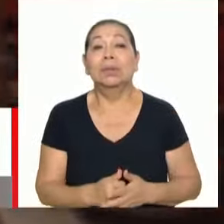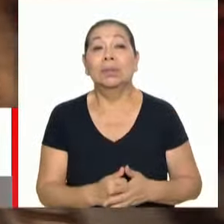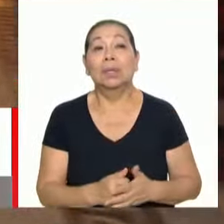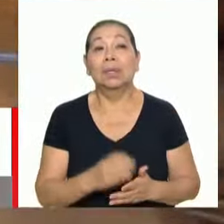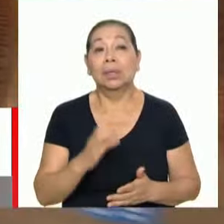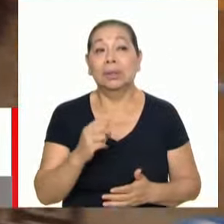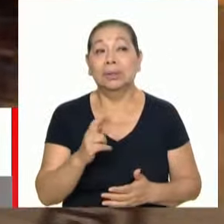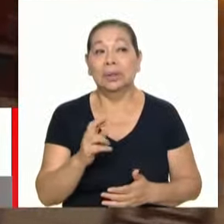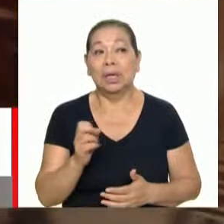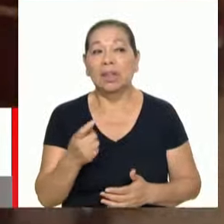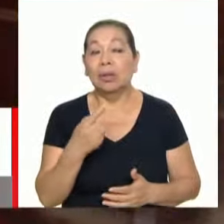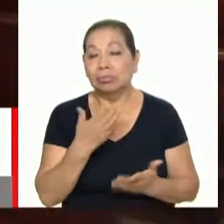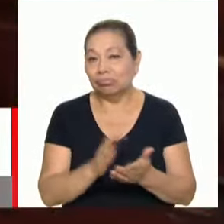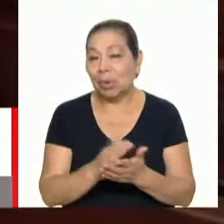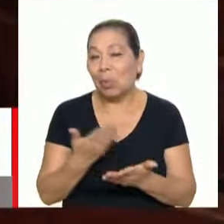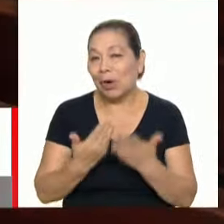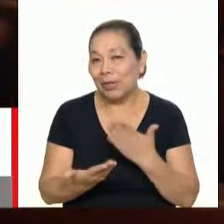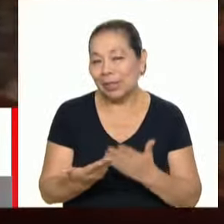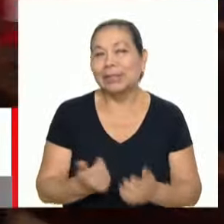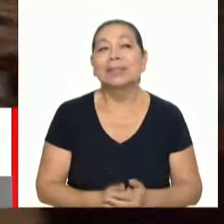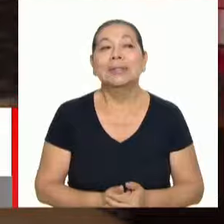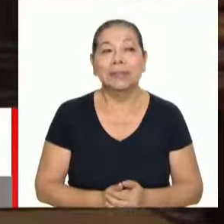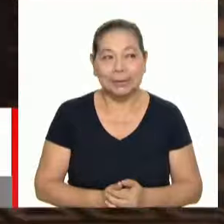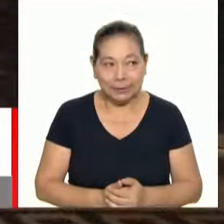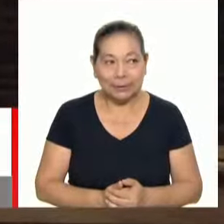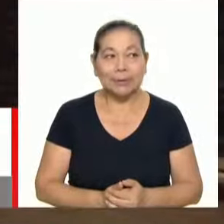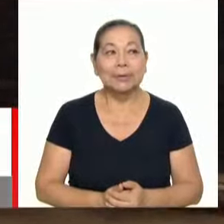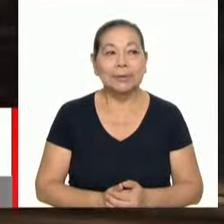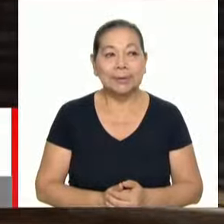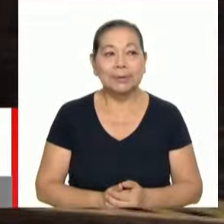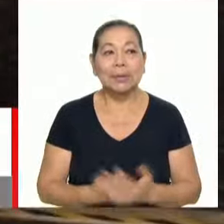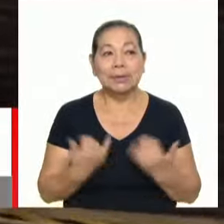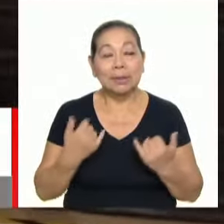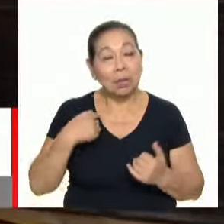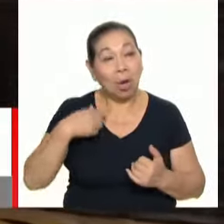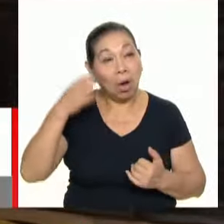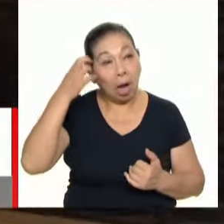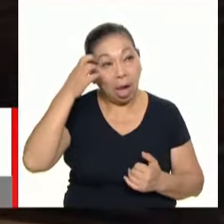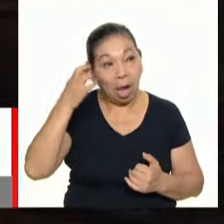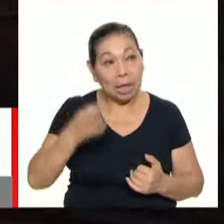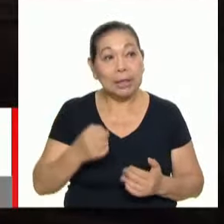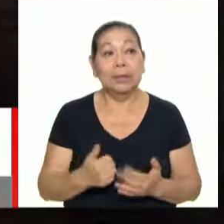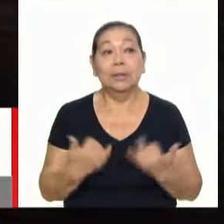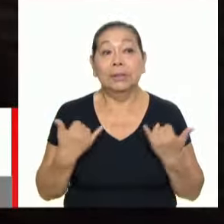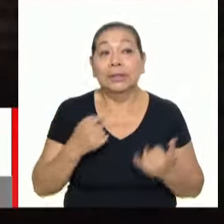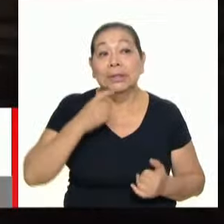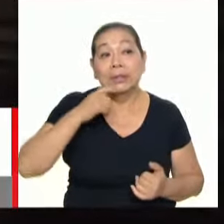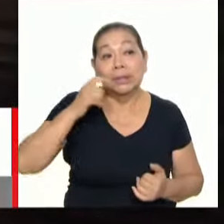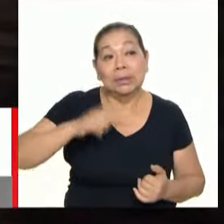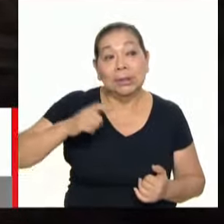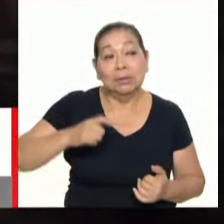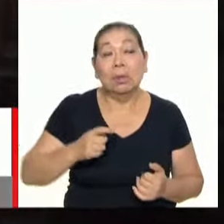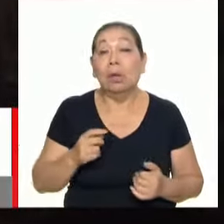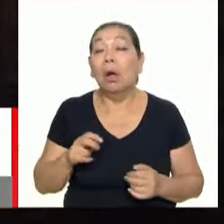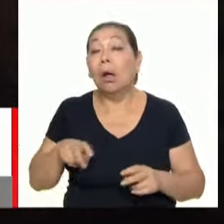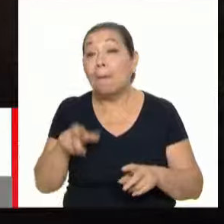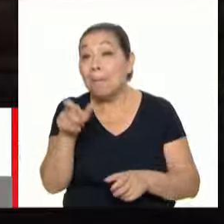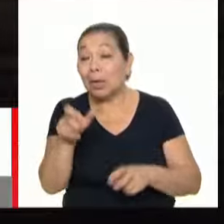Mario Casareto, a quien saludamos. Buenos días, ¿cómo está, señor Mario Casareto? Sí, buenos días. Nosotros creemos que es necesario este tipo de